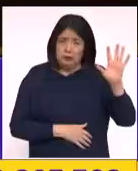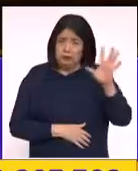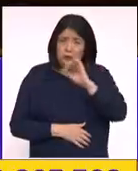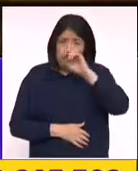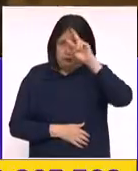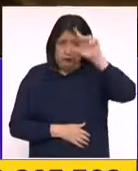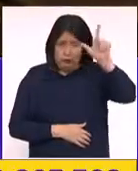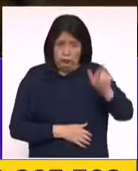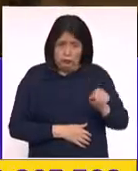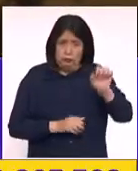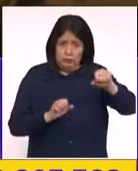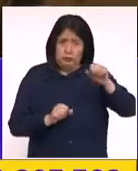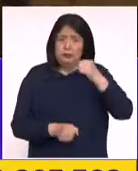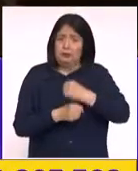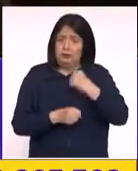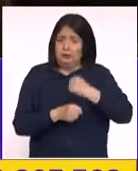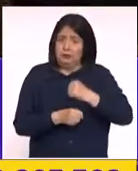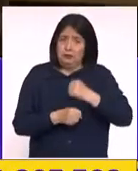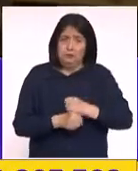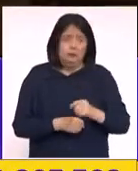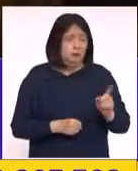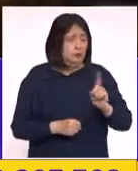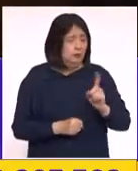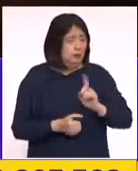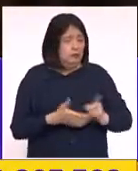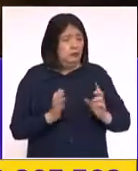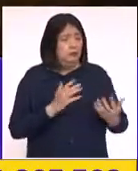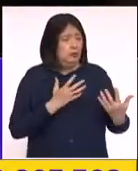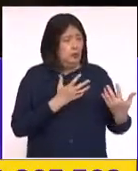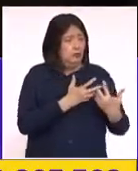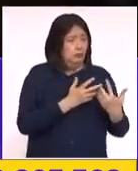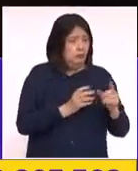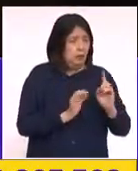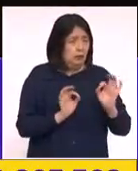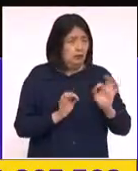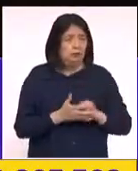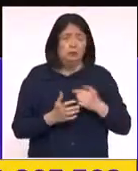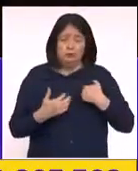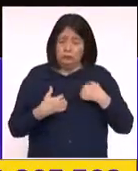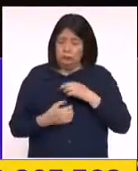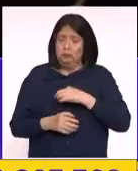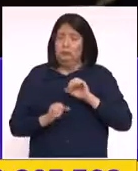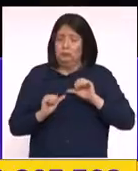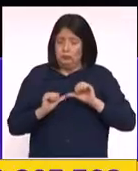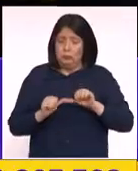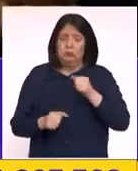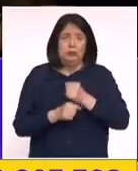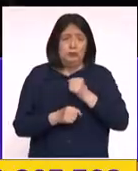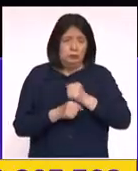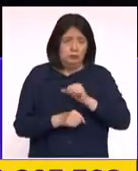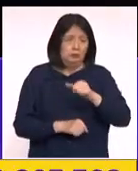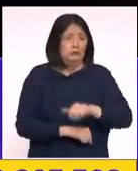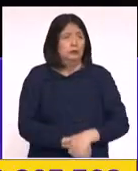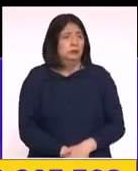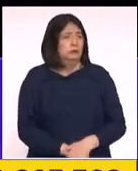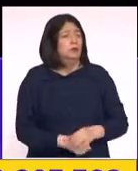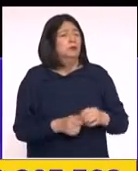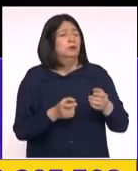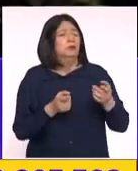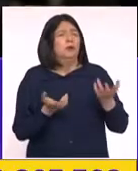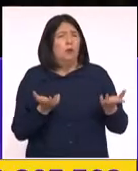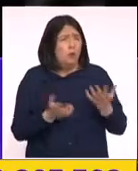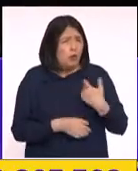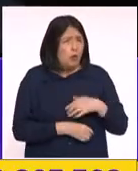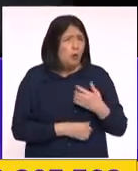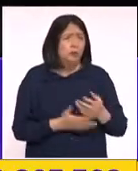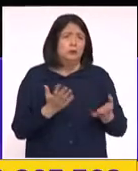viene trabajando y no está comprometido con nadie. Ahora, seguimos, señor ministro, cumpliendo nuestra labor, nuestro trabajo. ¿Cuán determinante ha sido